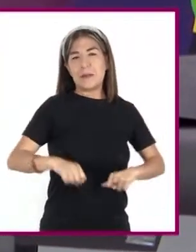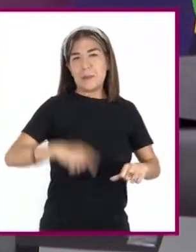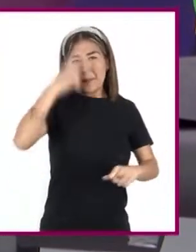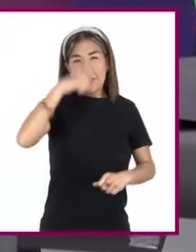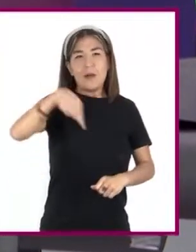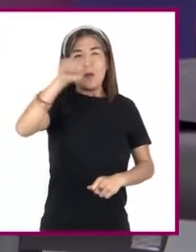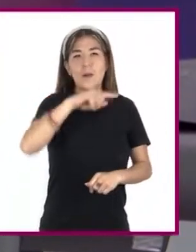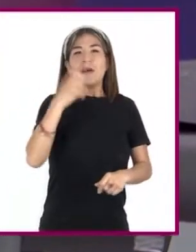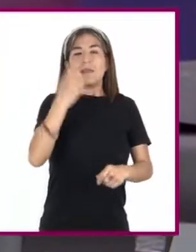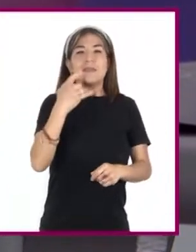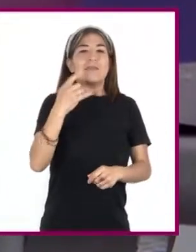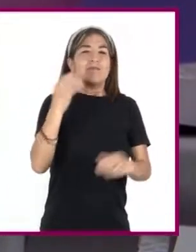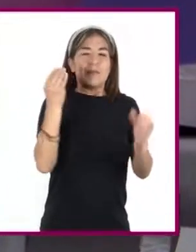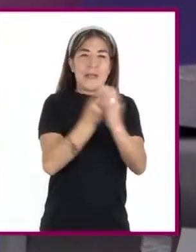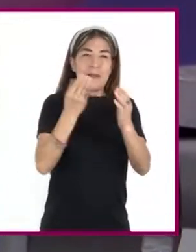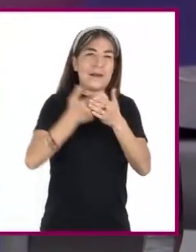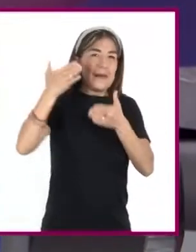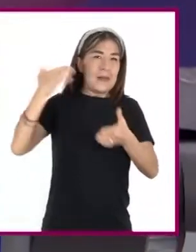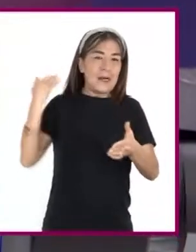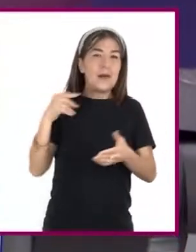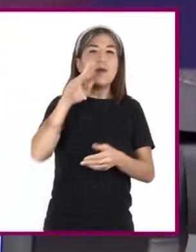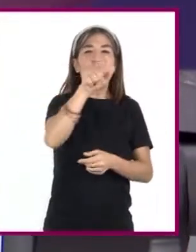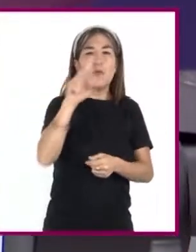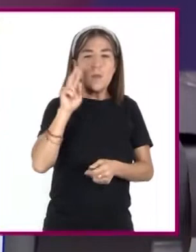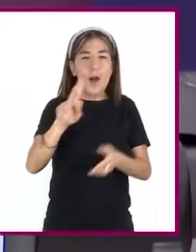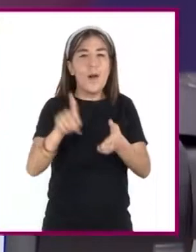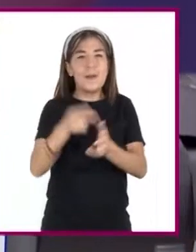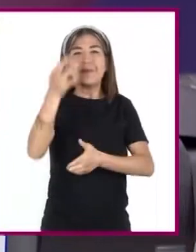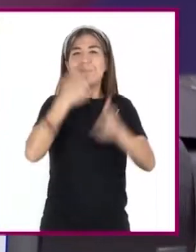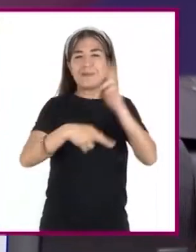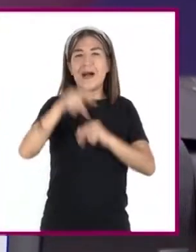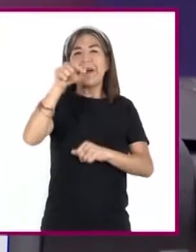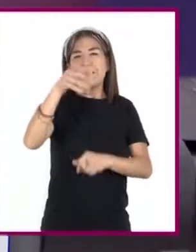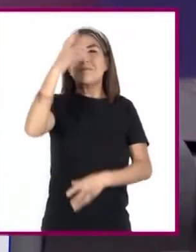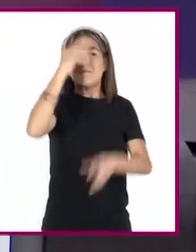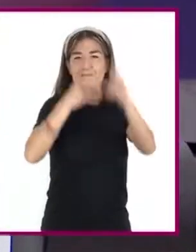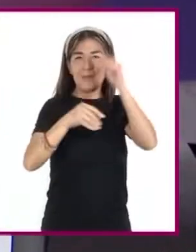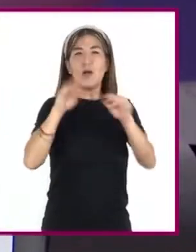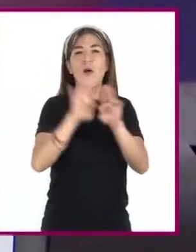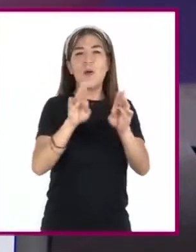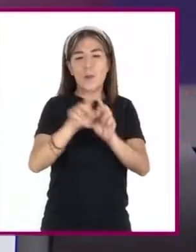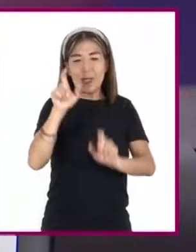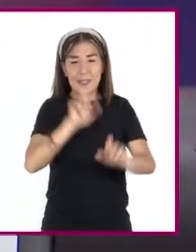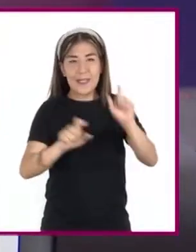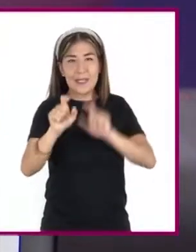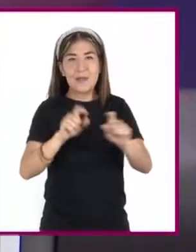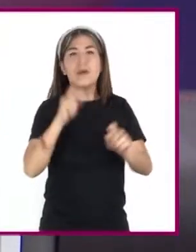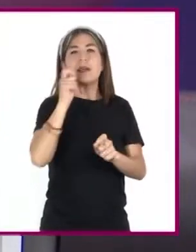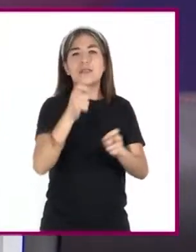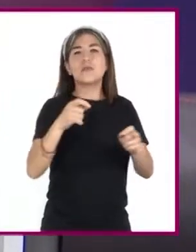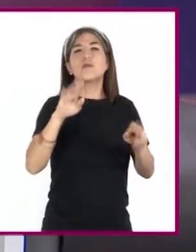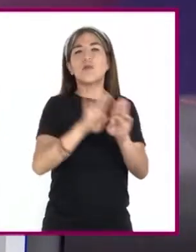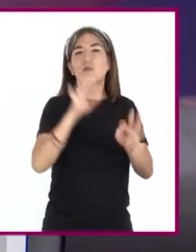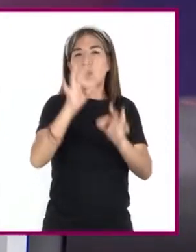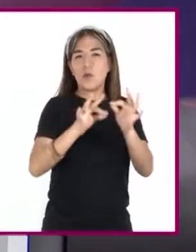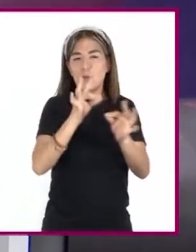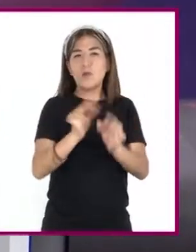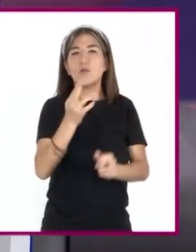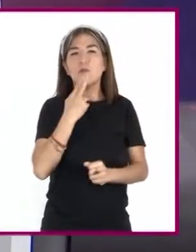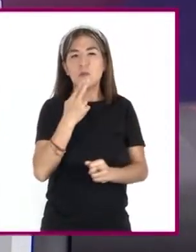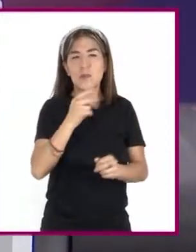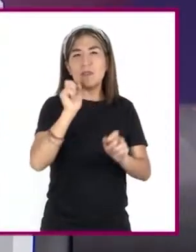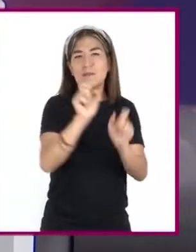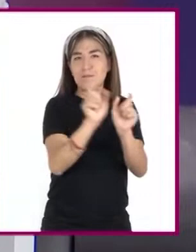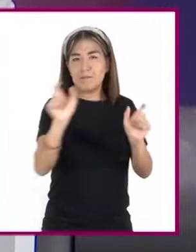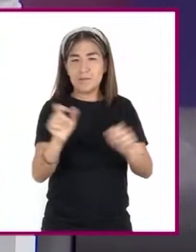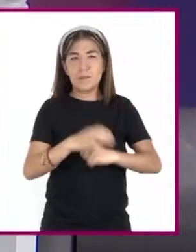reforzar lo visto en sesiones anteriores en relación con el tema de las reacciones químicas y su correcta expresión.